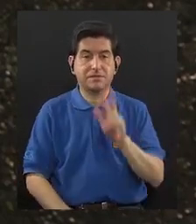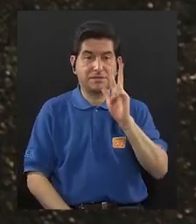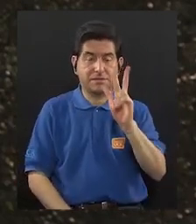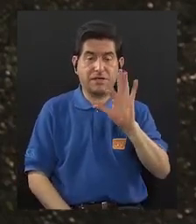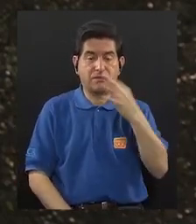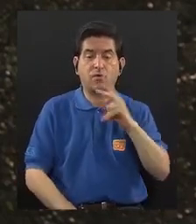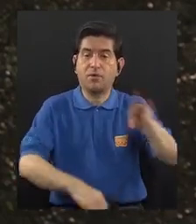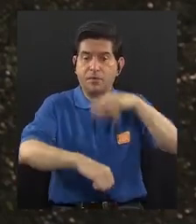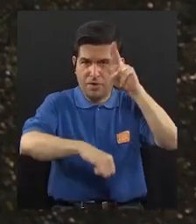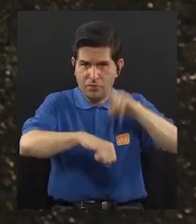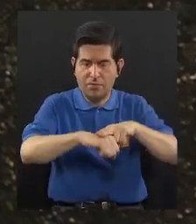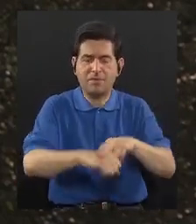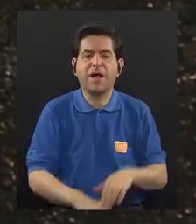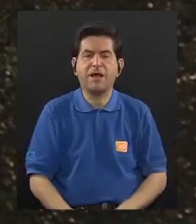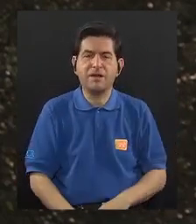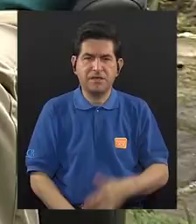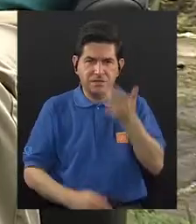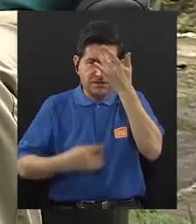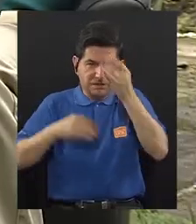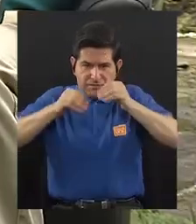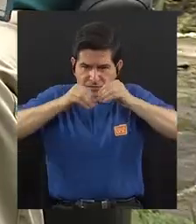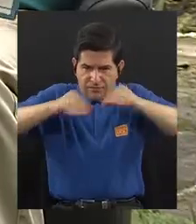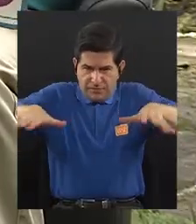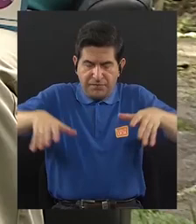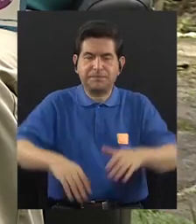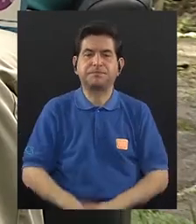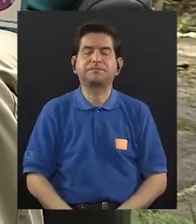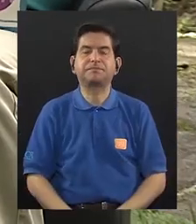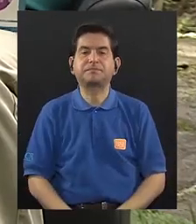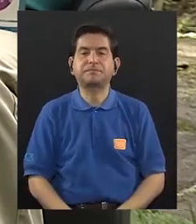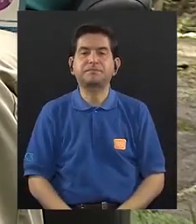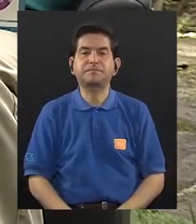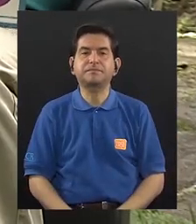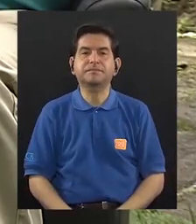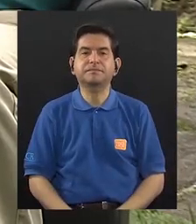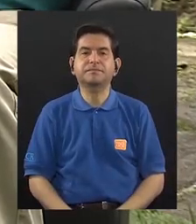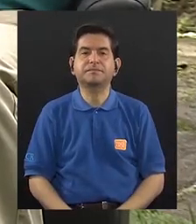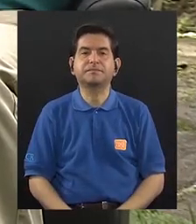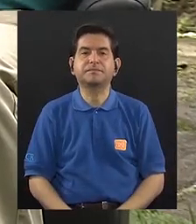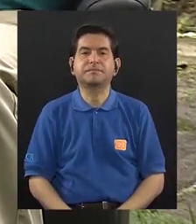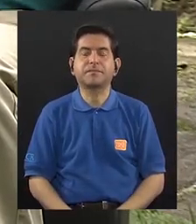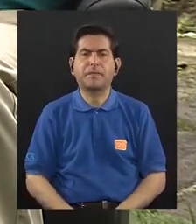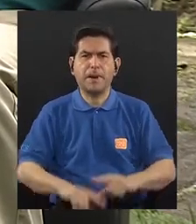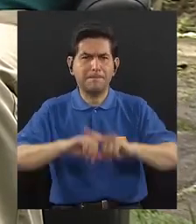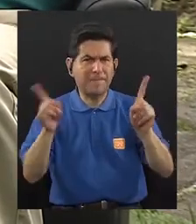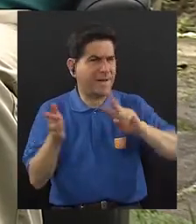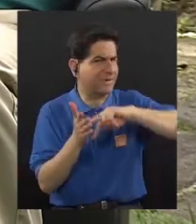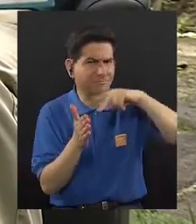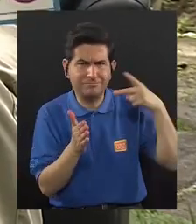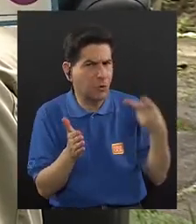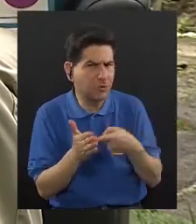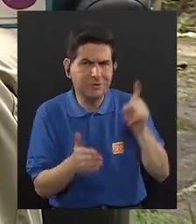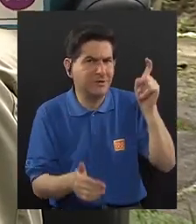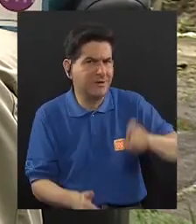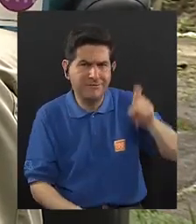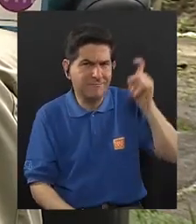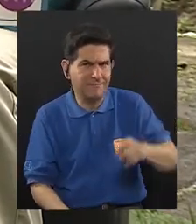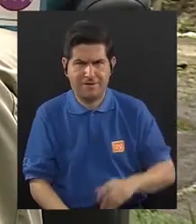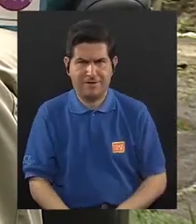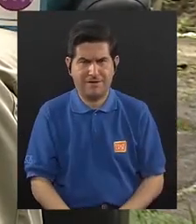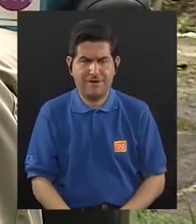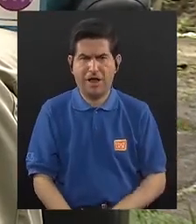tres días más más comunes de contagio y entonces pero eso no significa necesariamente